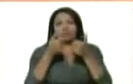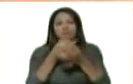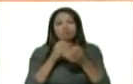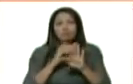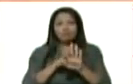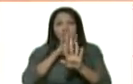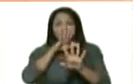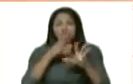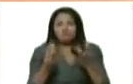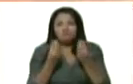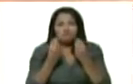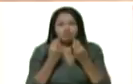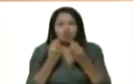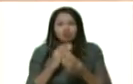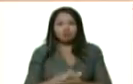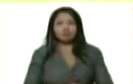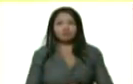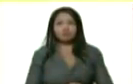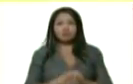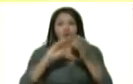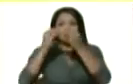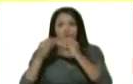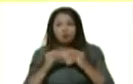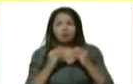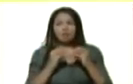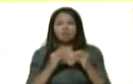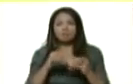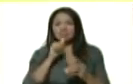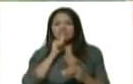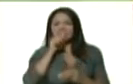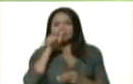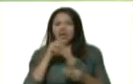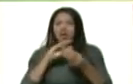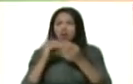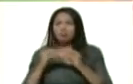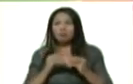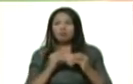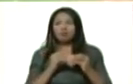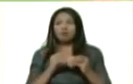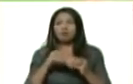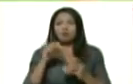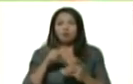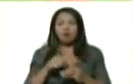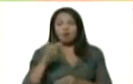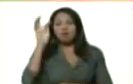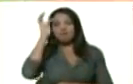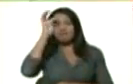Ese estadio que fue reparado por la mano de el hoy fiscal general